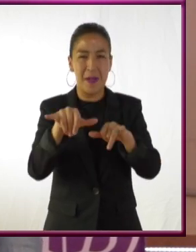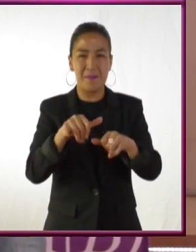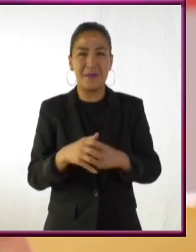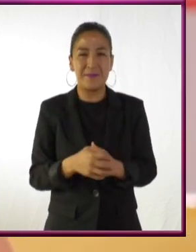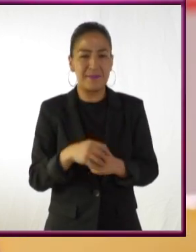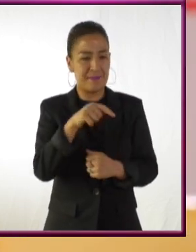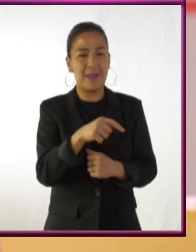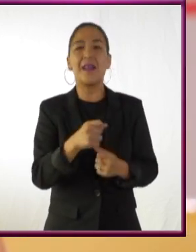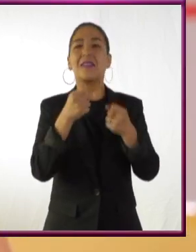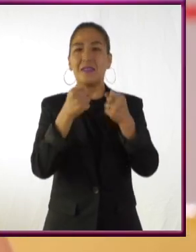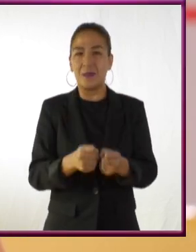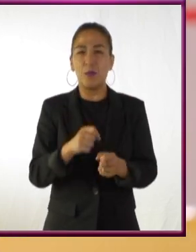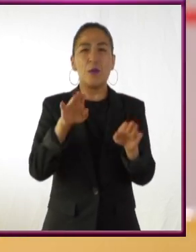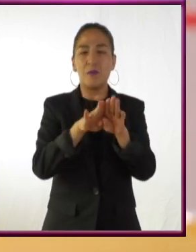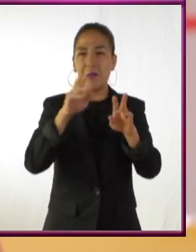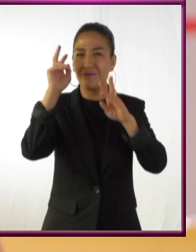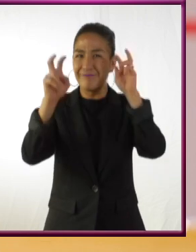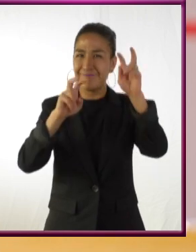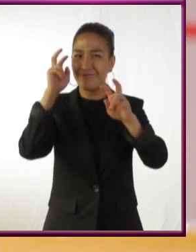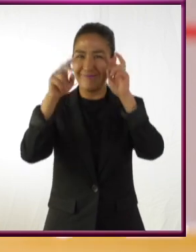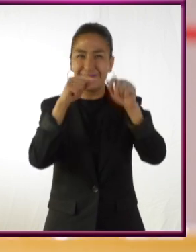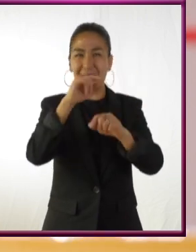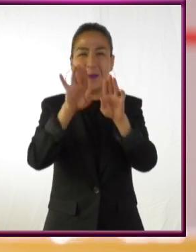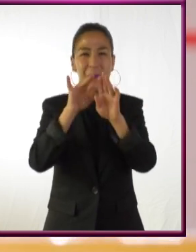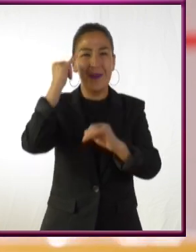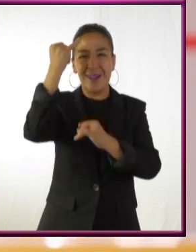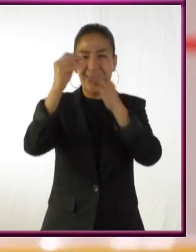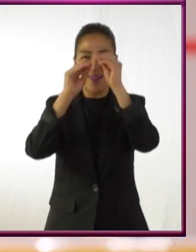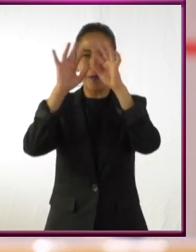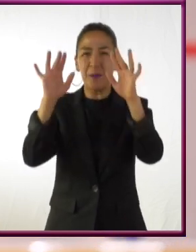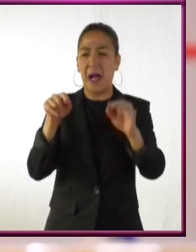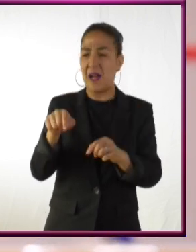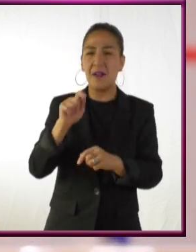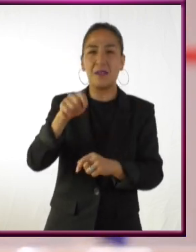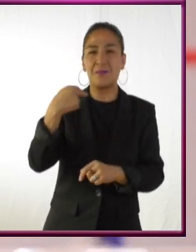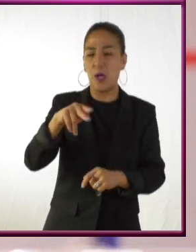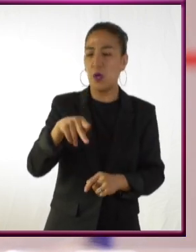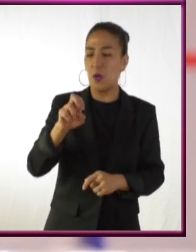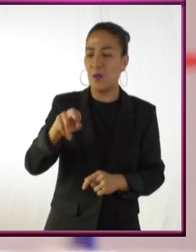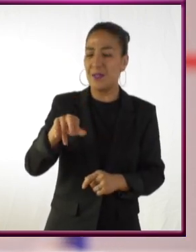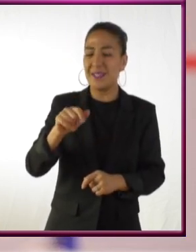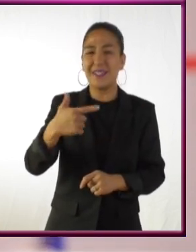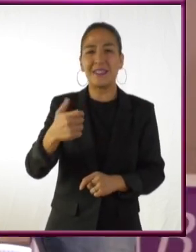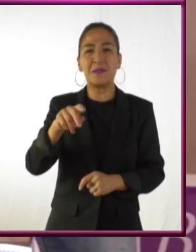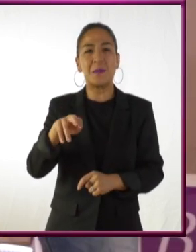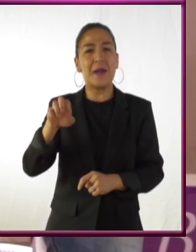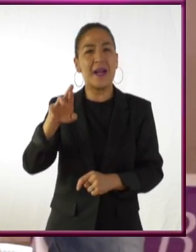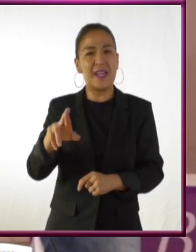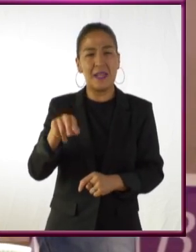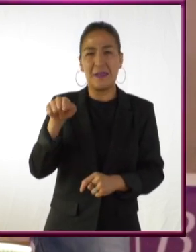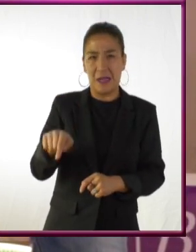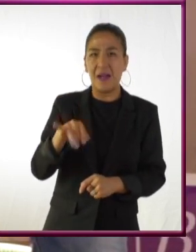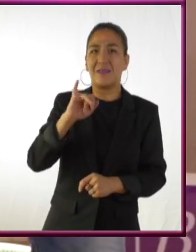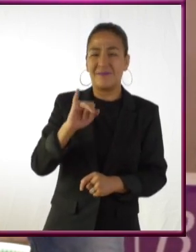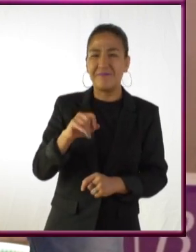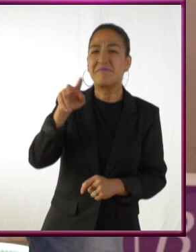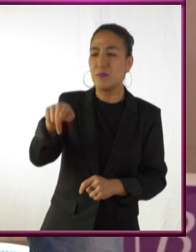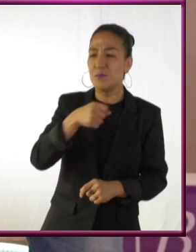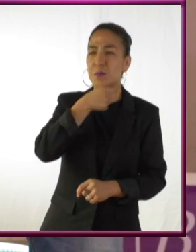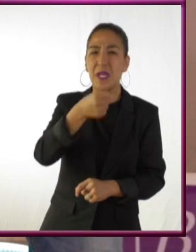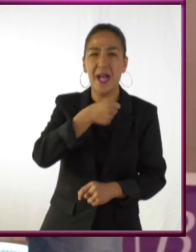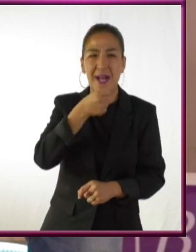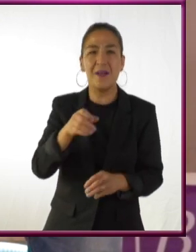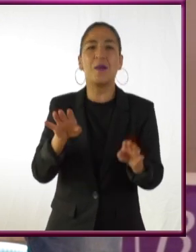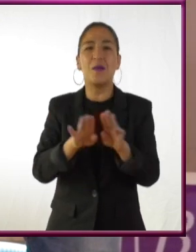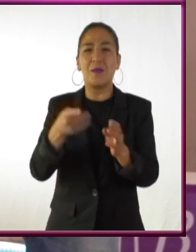mapa. Estoy segura de que sí se te va a volar la cabeza. Este es un mapa viejo de Königsberg. Ok. Sí, se nota que es un